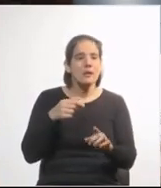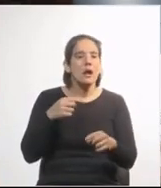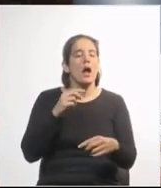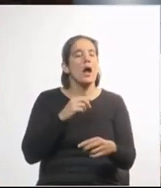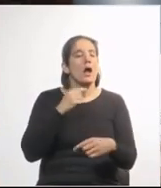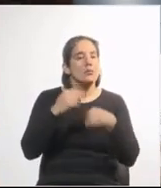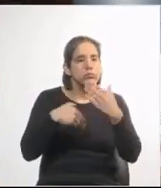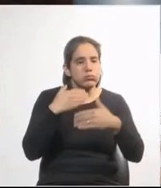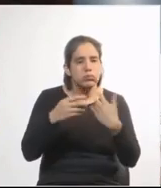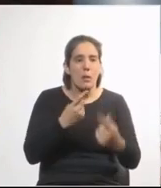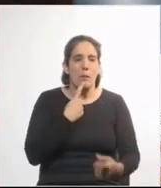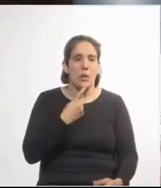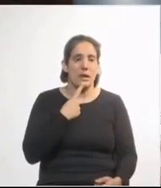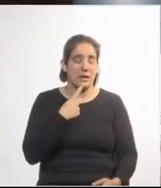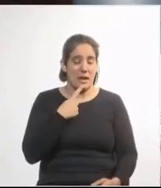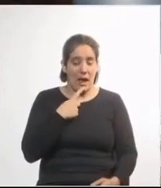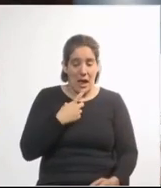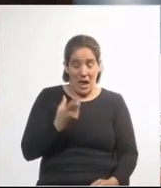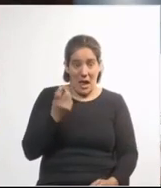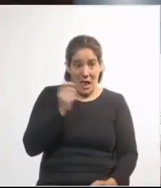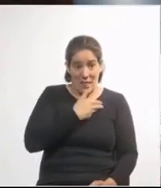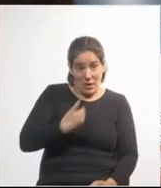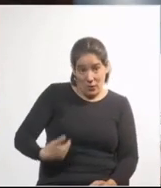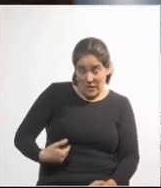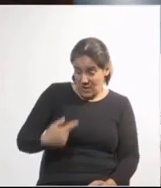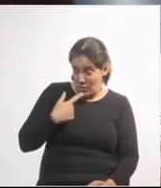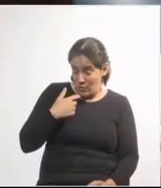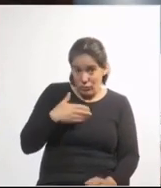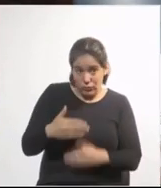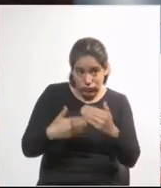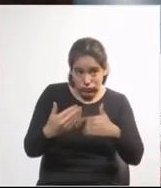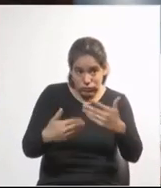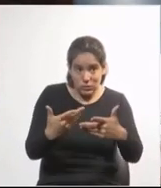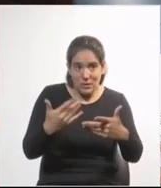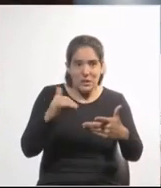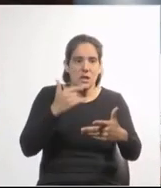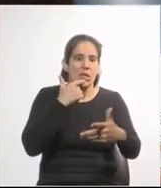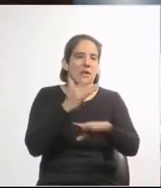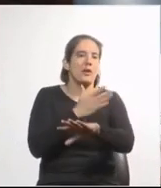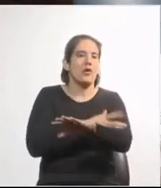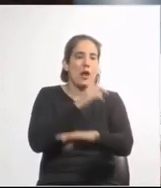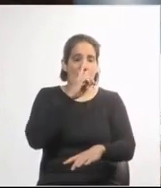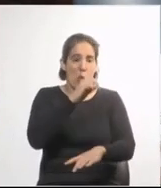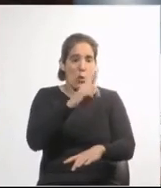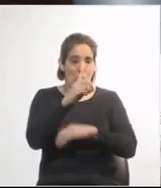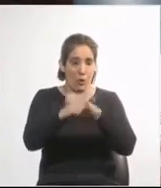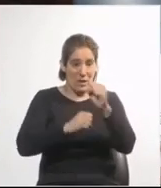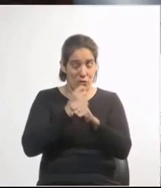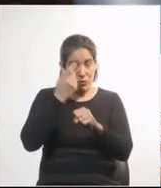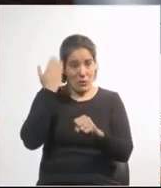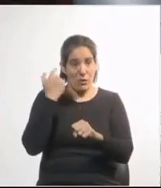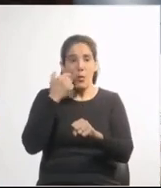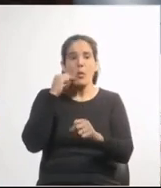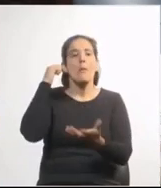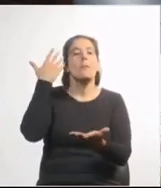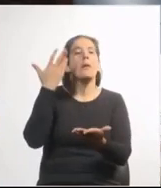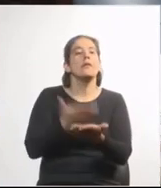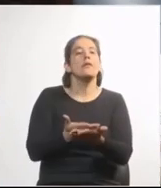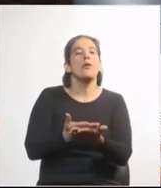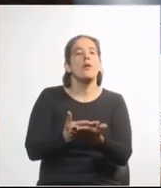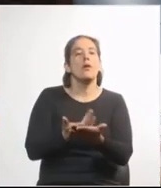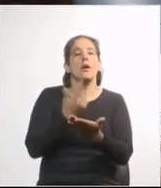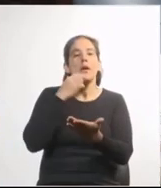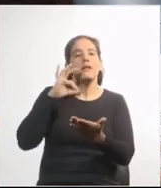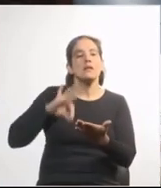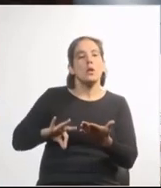de gobierno, política que ya adelantara el hoy director de la OPP en julio del 2019, cuando planteó que había que